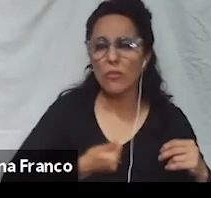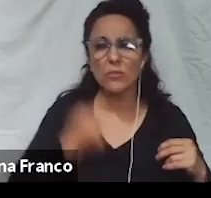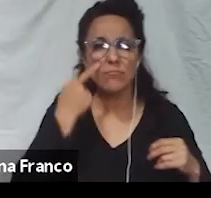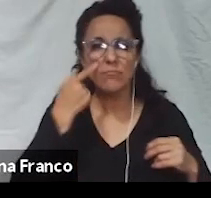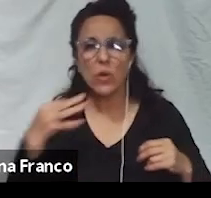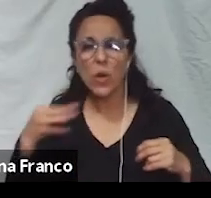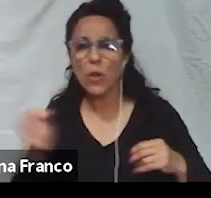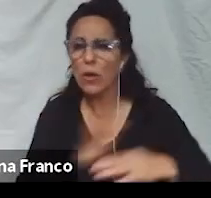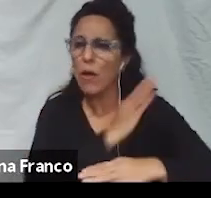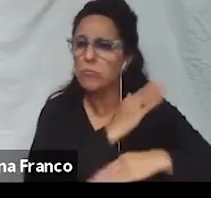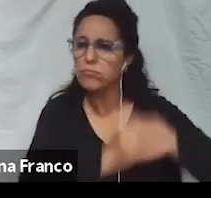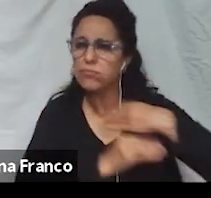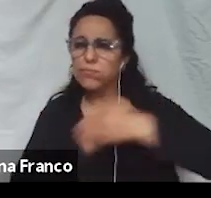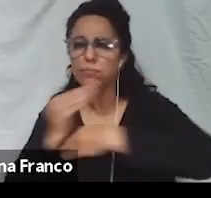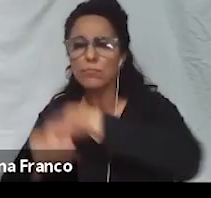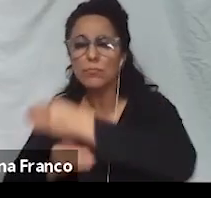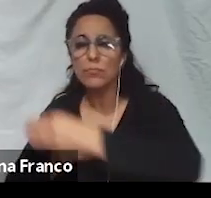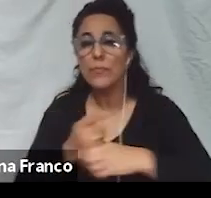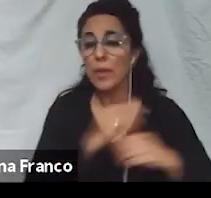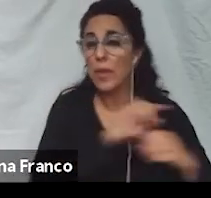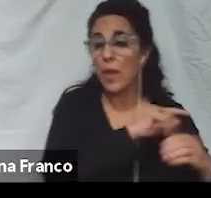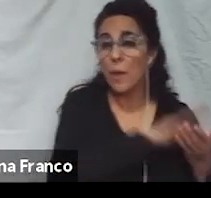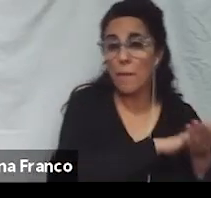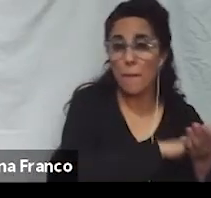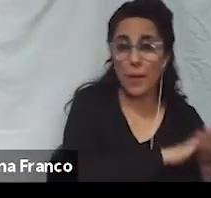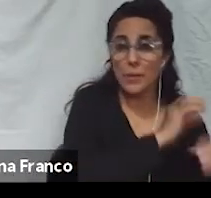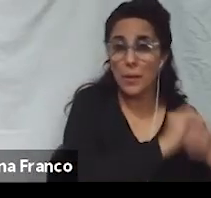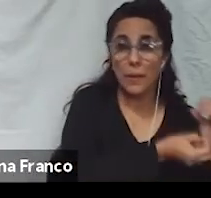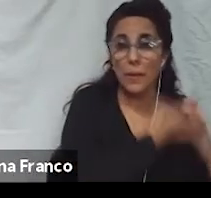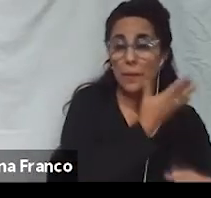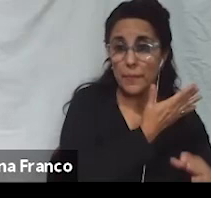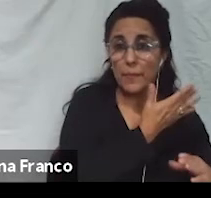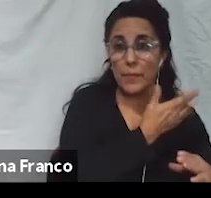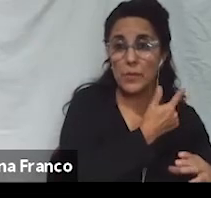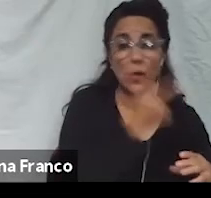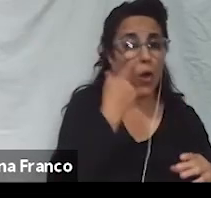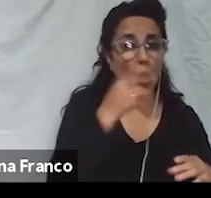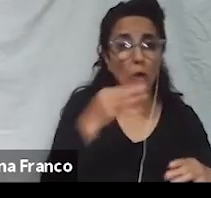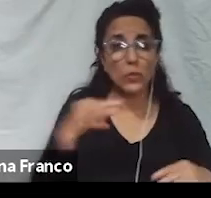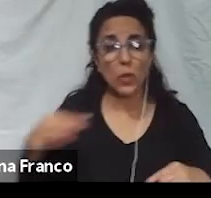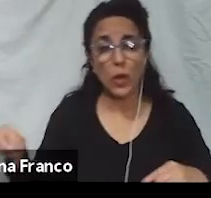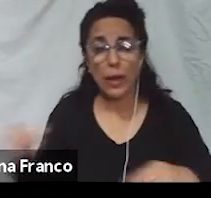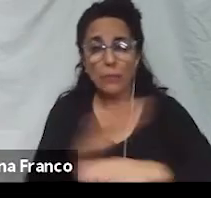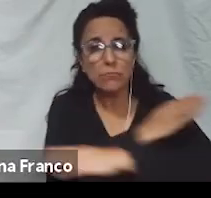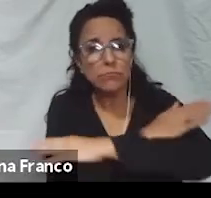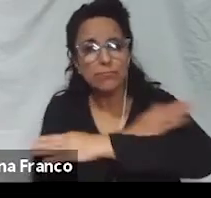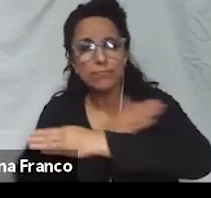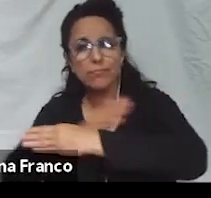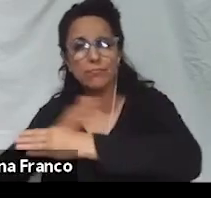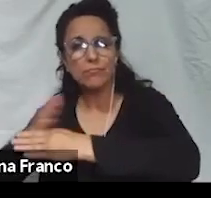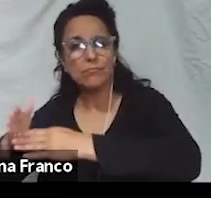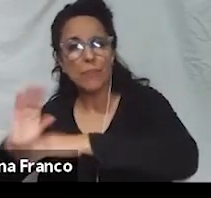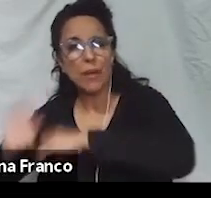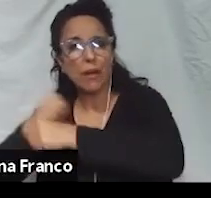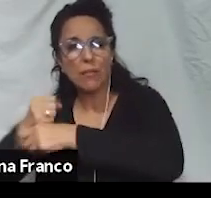vamos a ir viendo a medida que testeamos, ¿no? Porque la accesibilidad es algo integral de todo un sitio web. ¿Qué